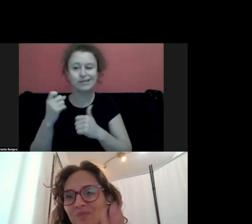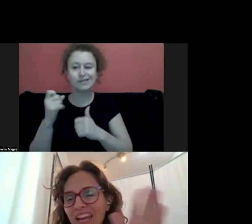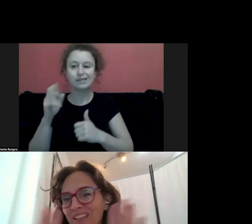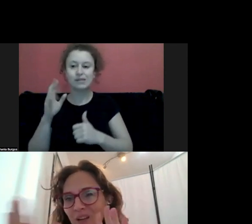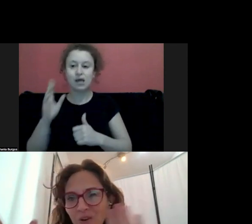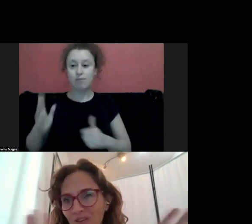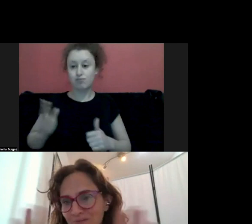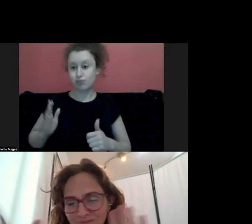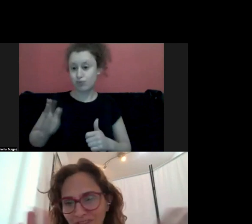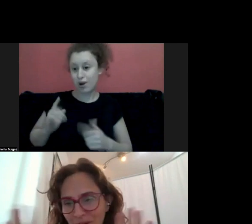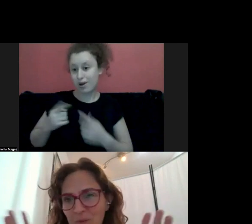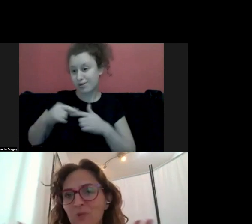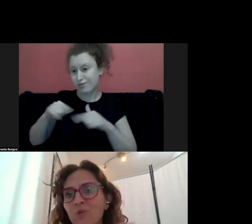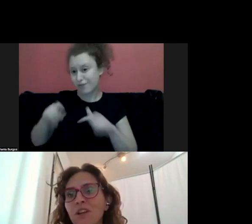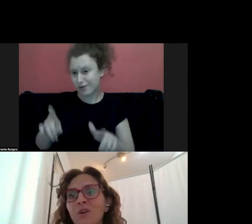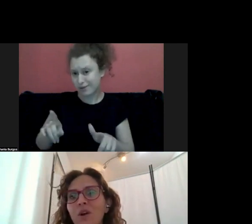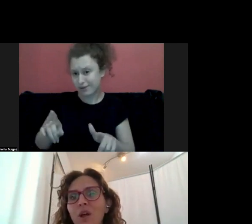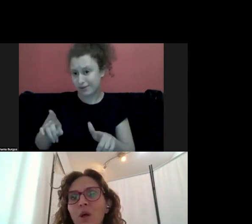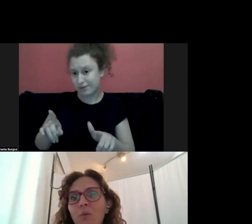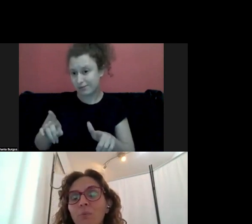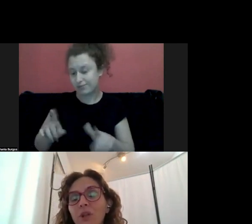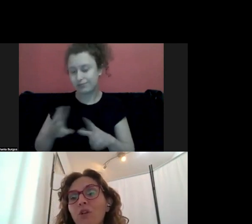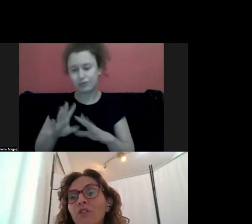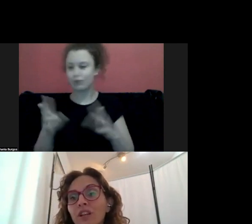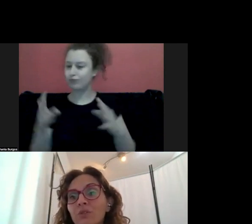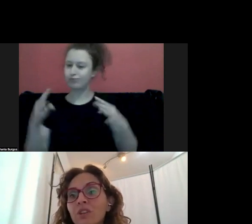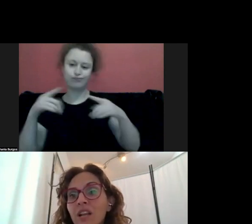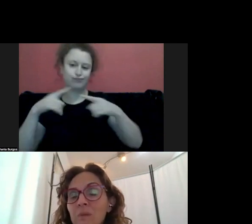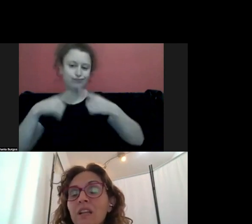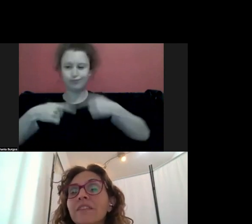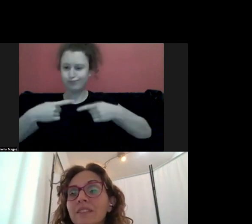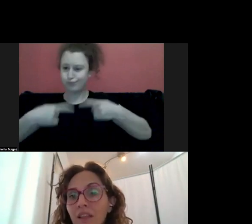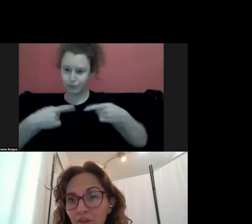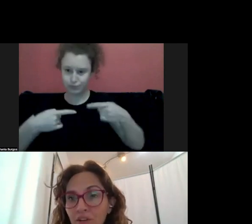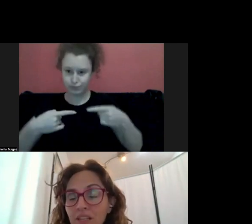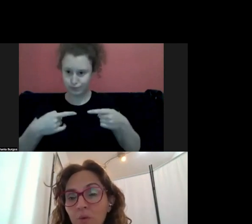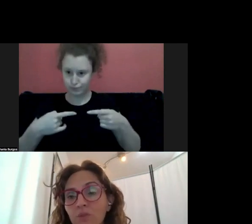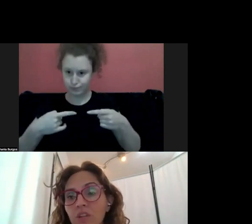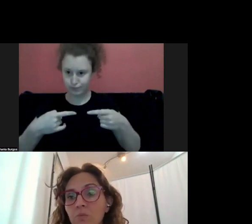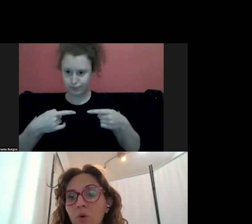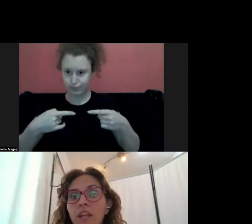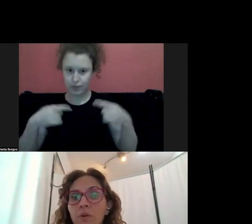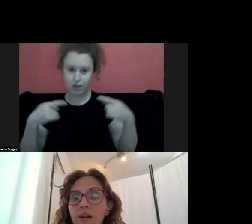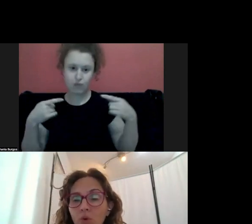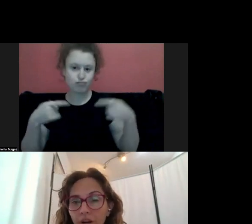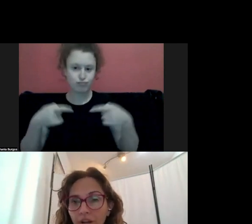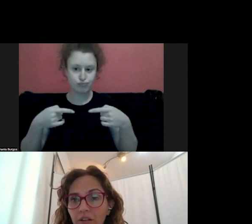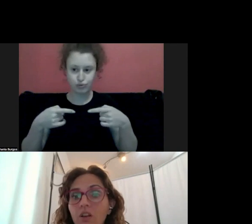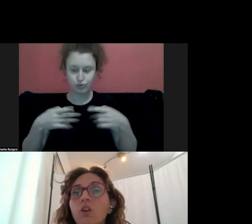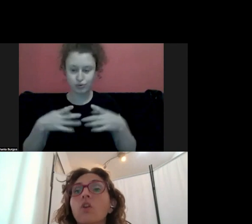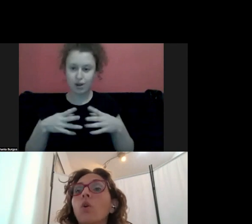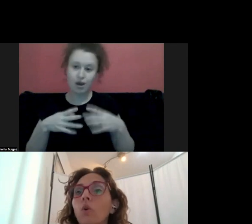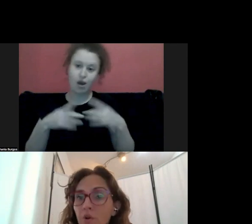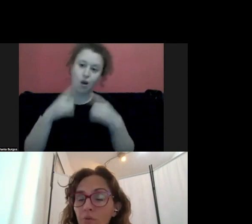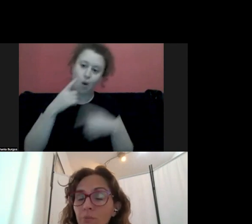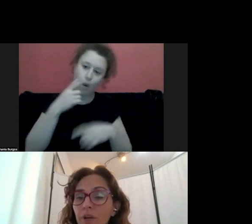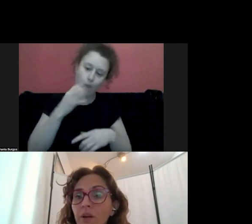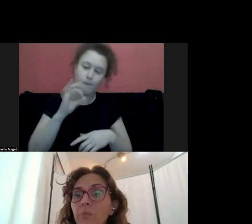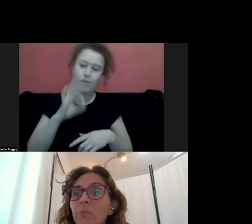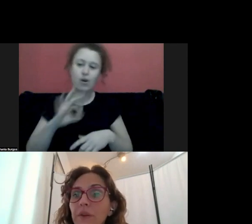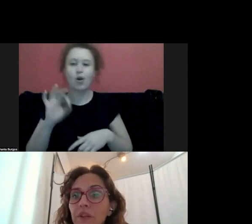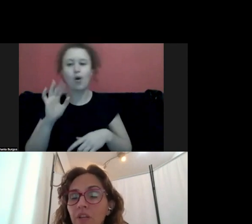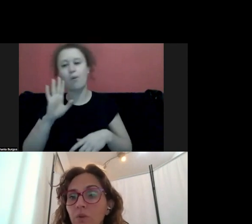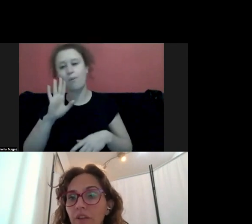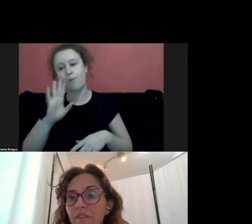sobre género femenino y masculino, pero lo cierto es que las manifestaciones del autismo en una mujer o en un